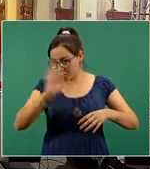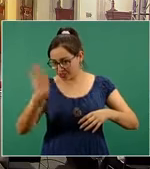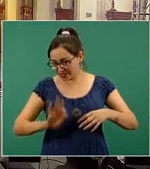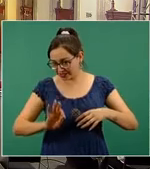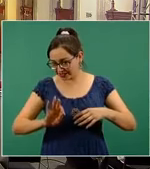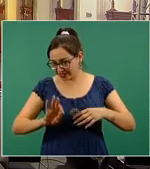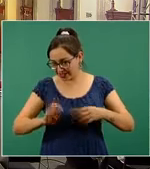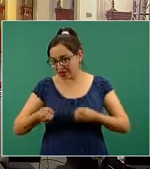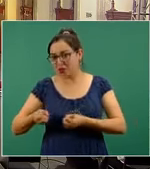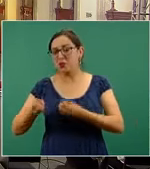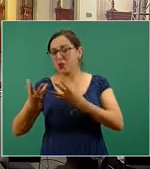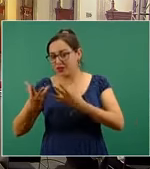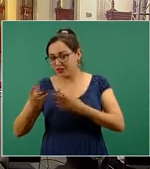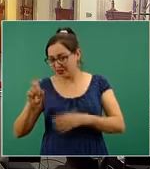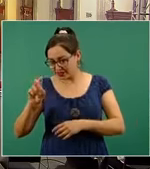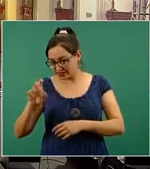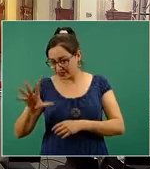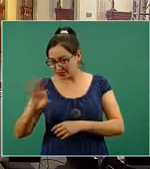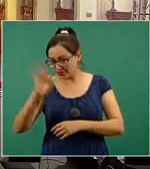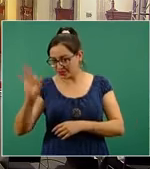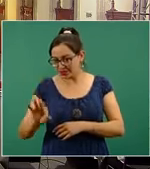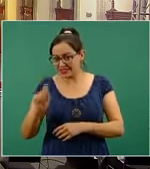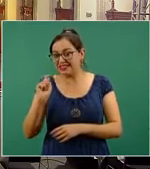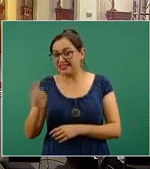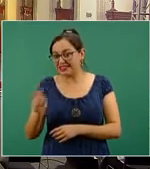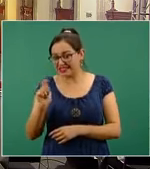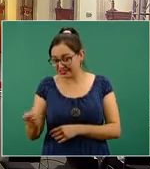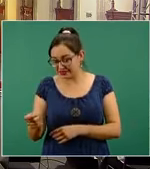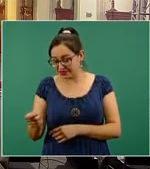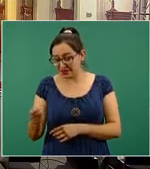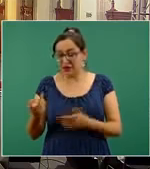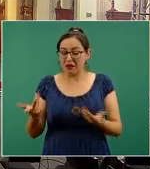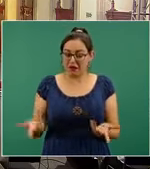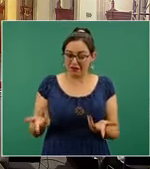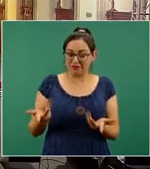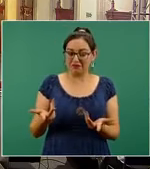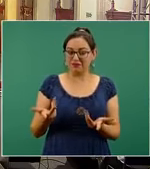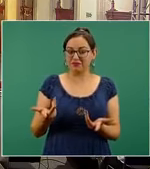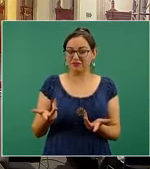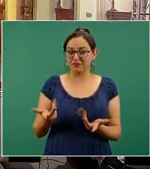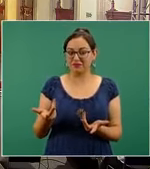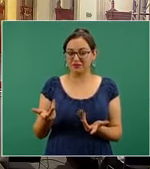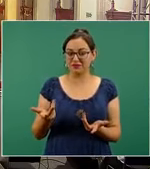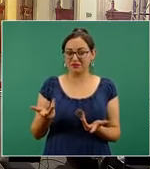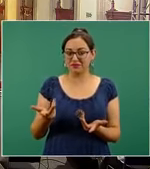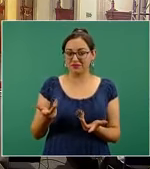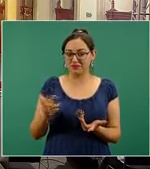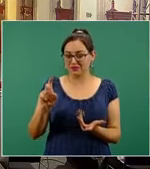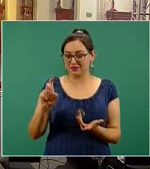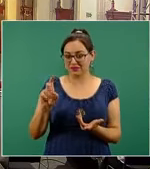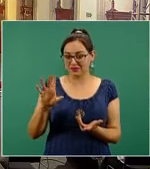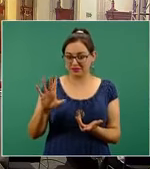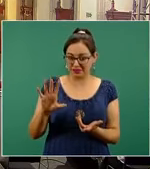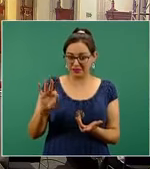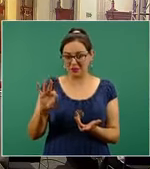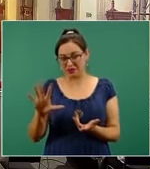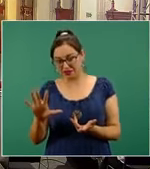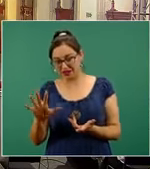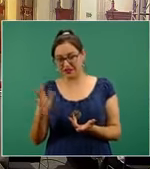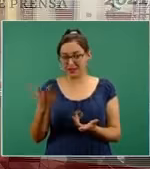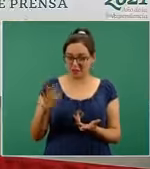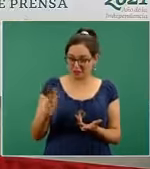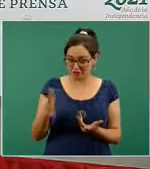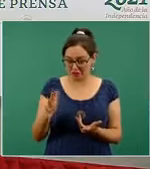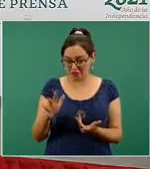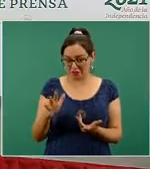estaríamos hablando que alrededor entre el último dato de la prevalencia que nos comentaba del 45